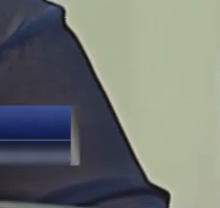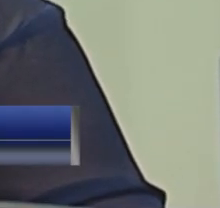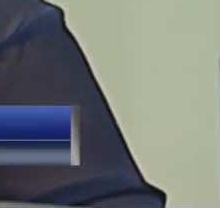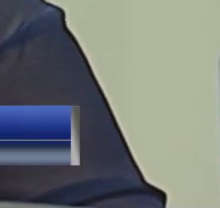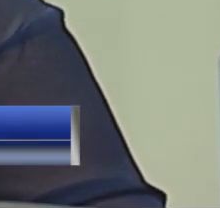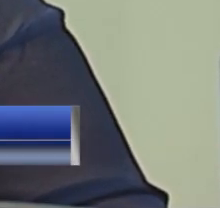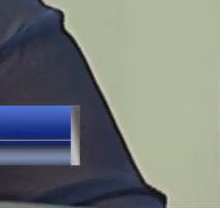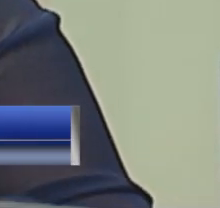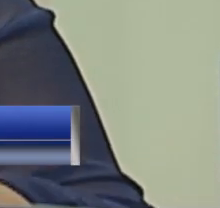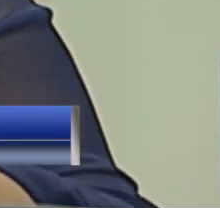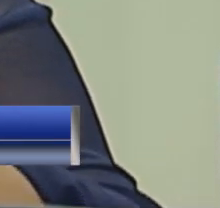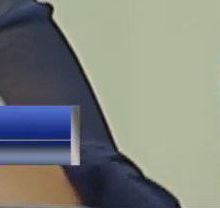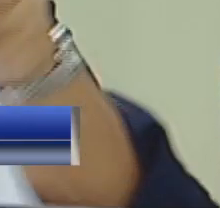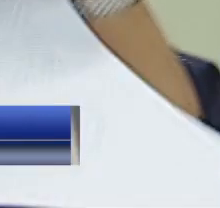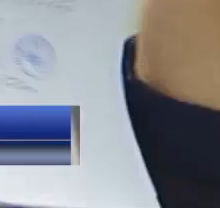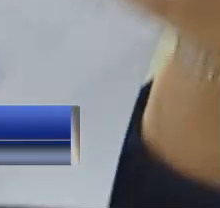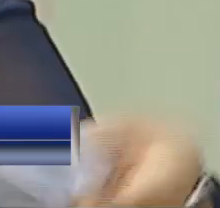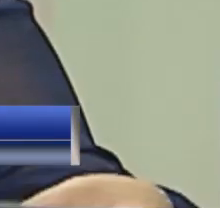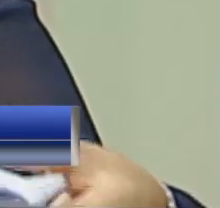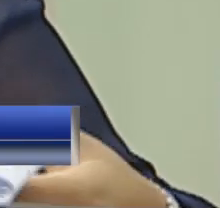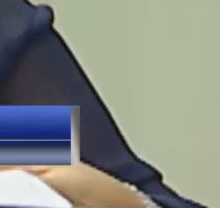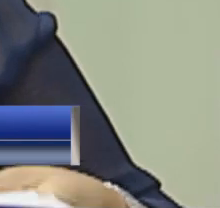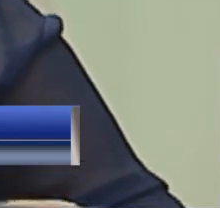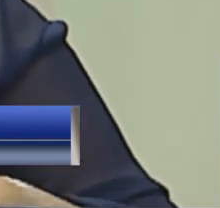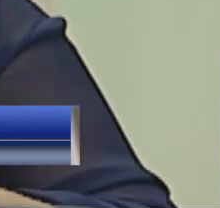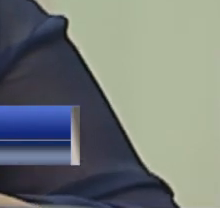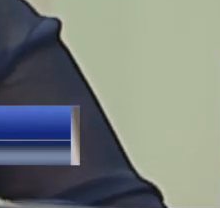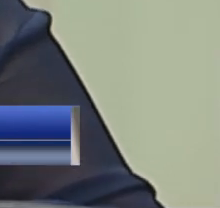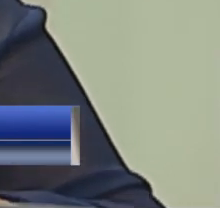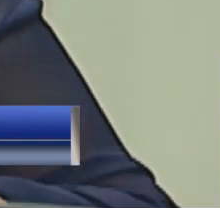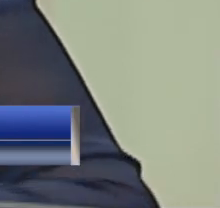13:55 del día 10 de febrero de 2020.